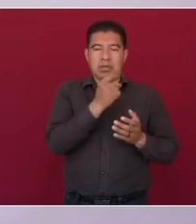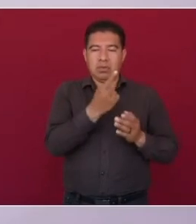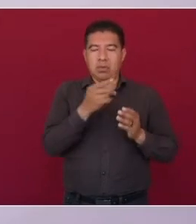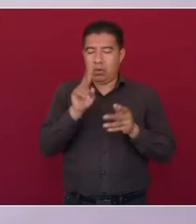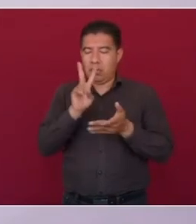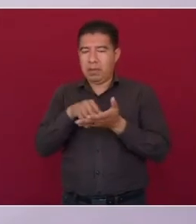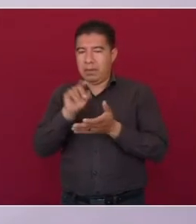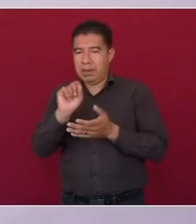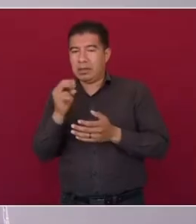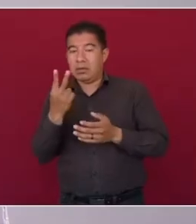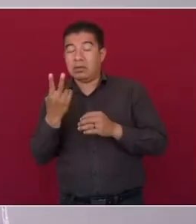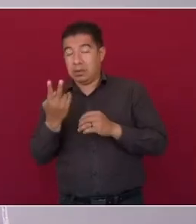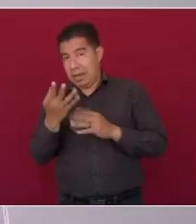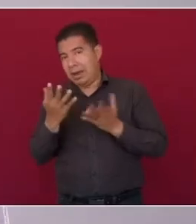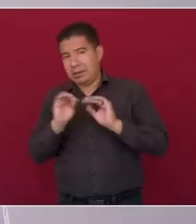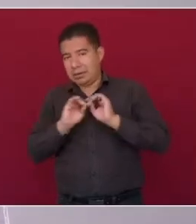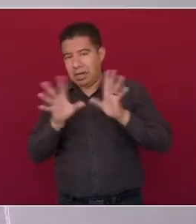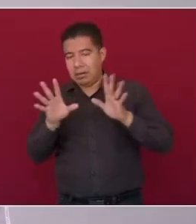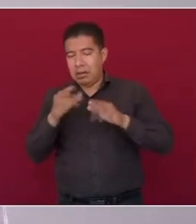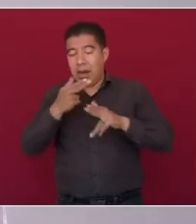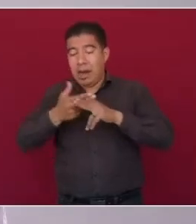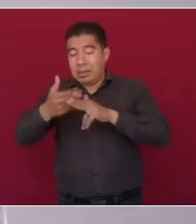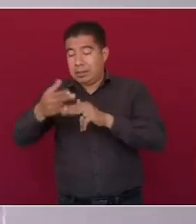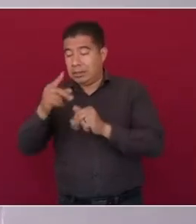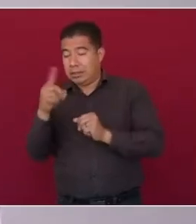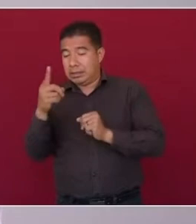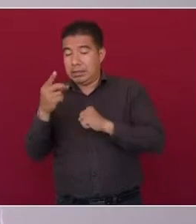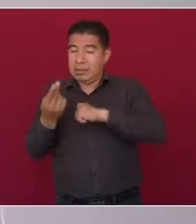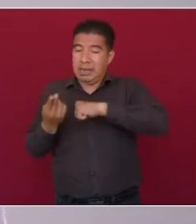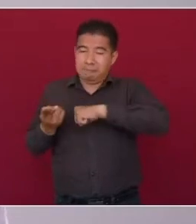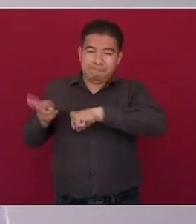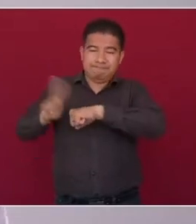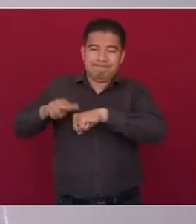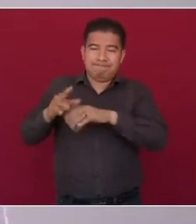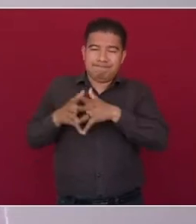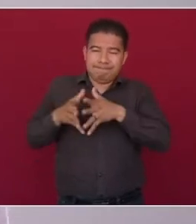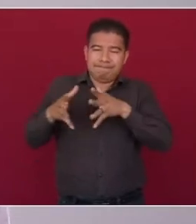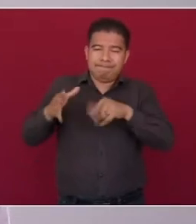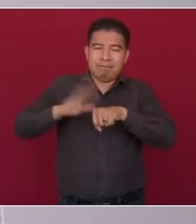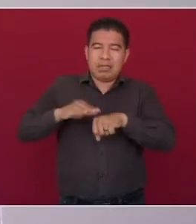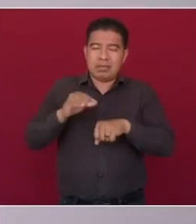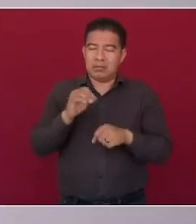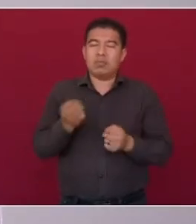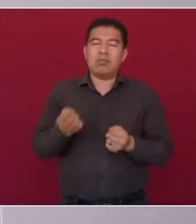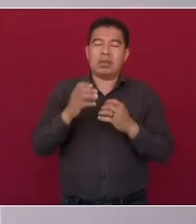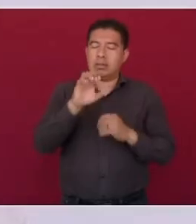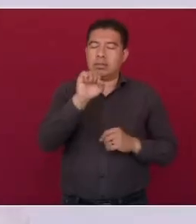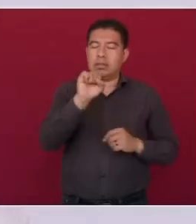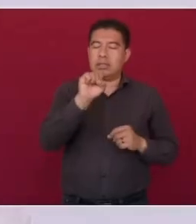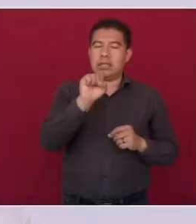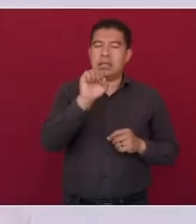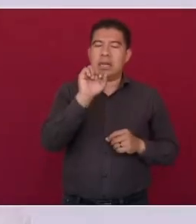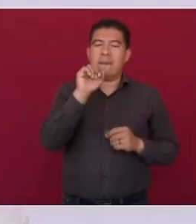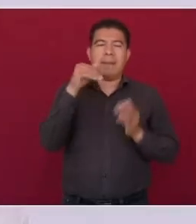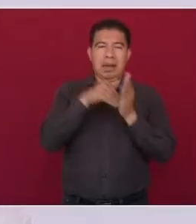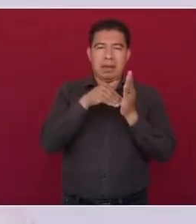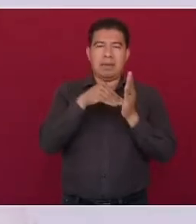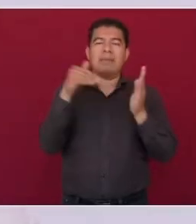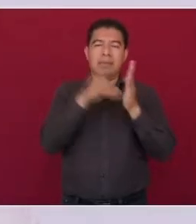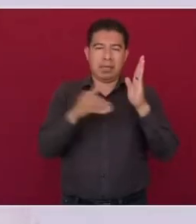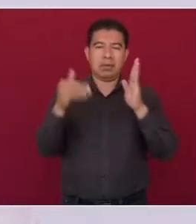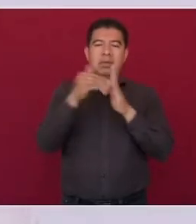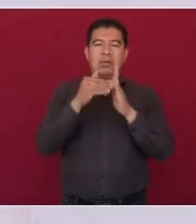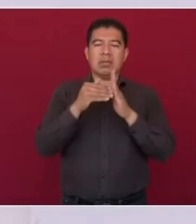significar que en diciembre se alcance la cifra de 60.000 millones de dólares.